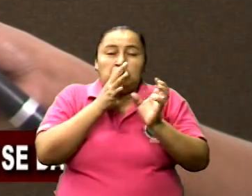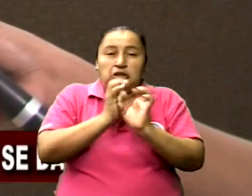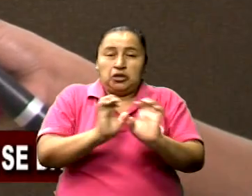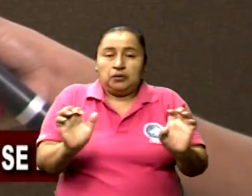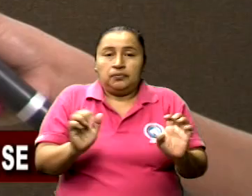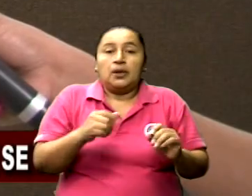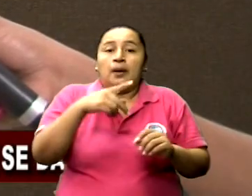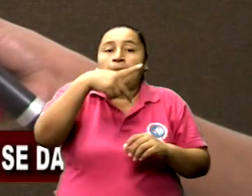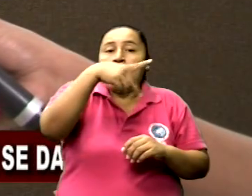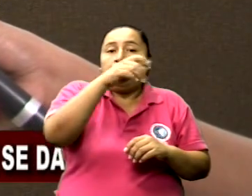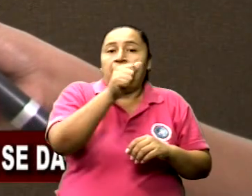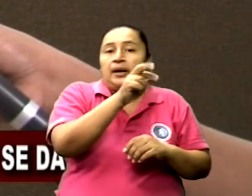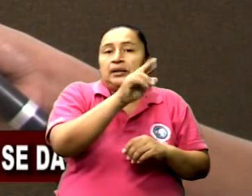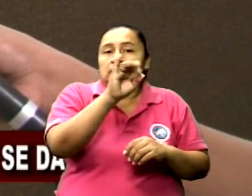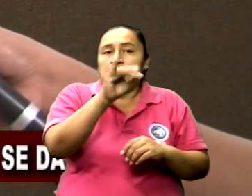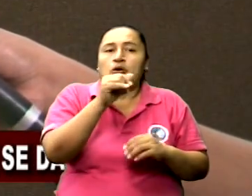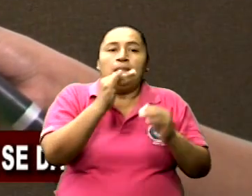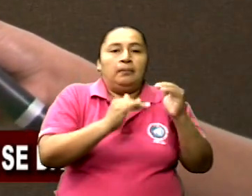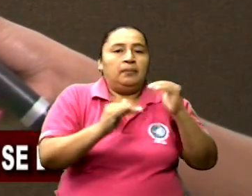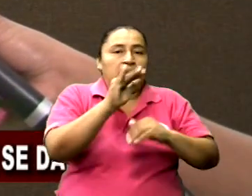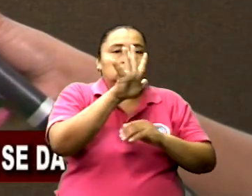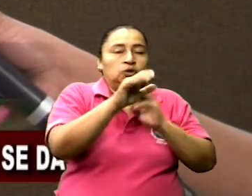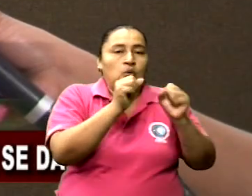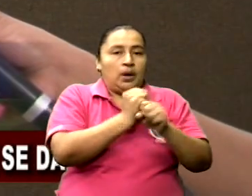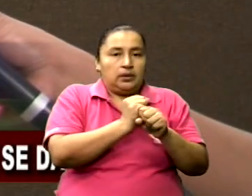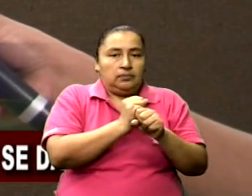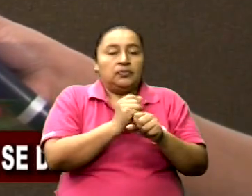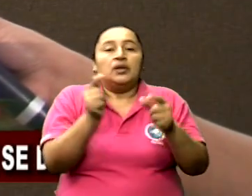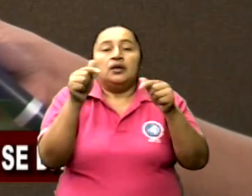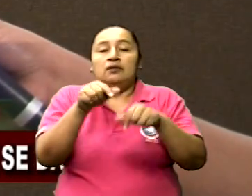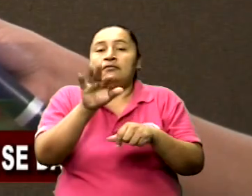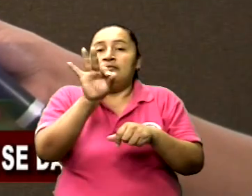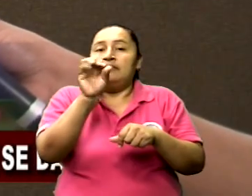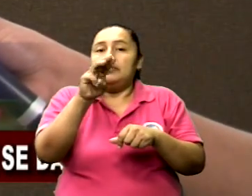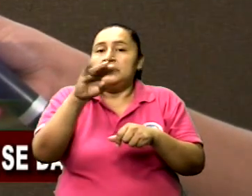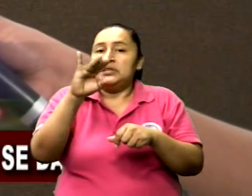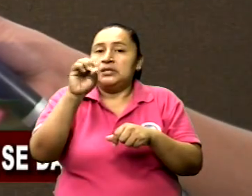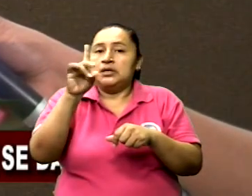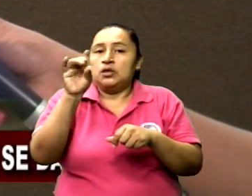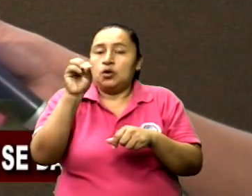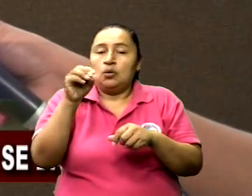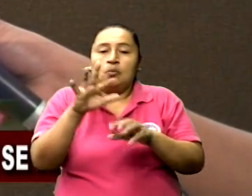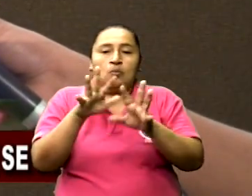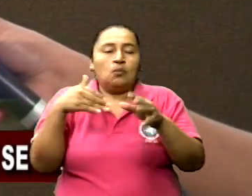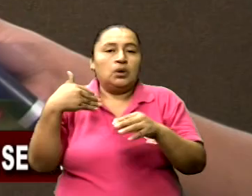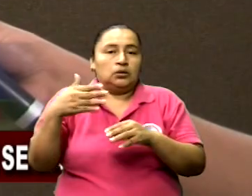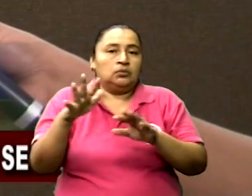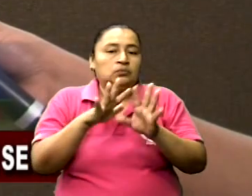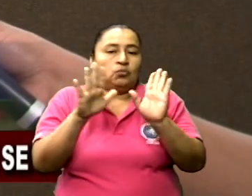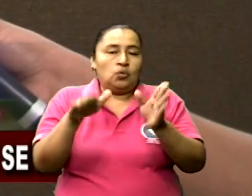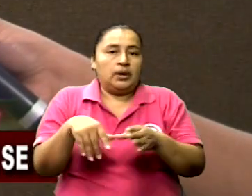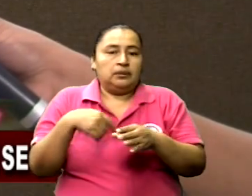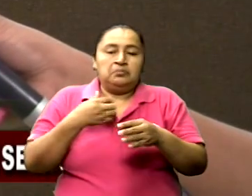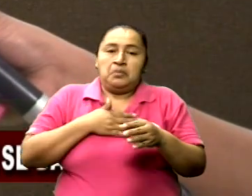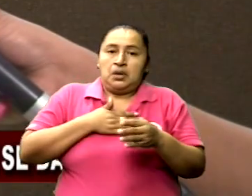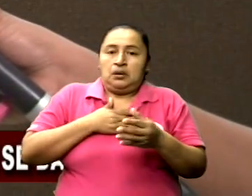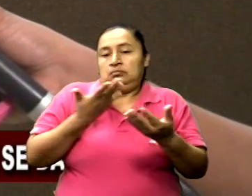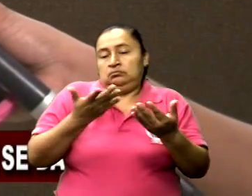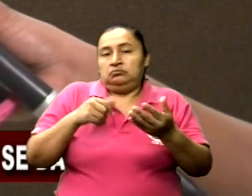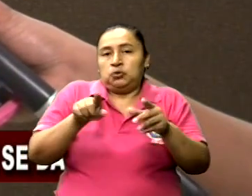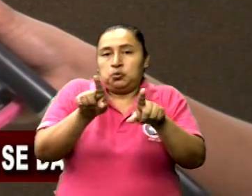de parricidio aumentamos de 5 a 10 años y el delito de femicidio cuando hay